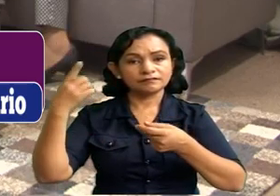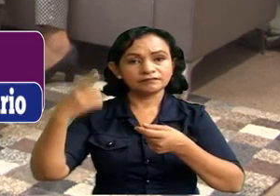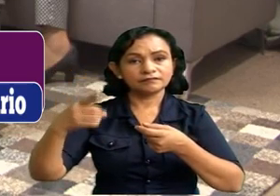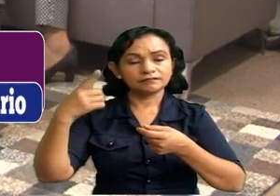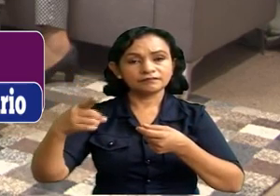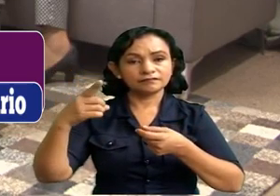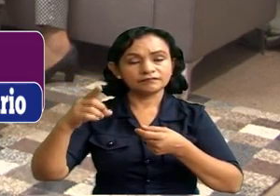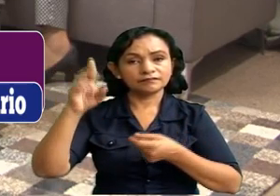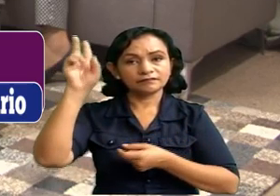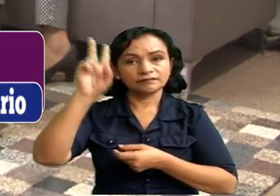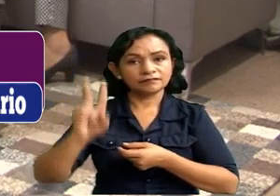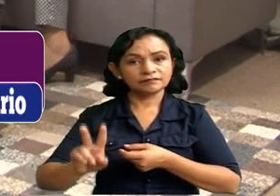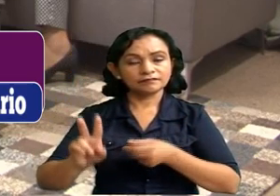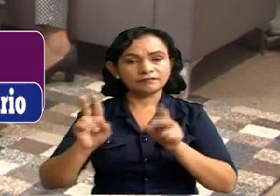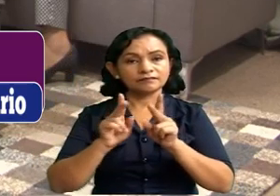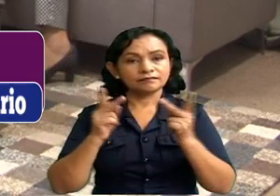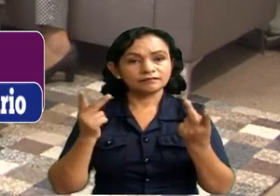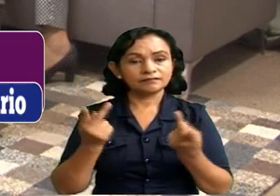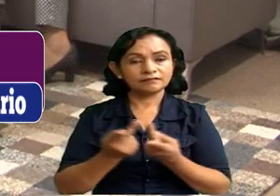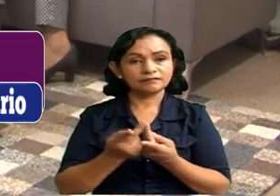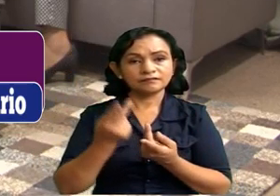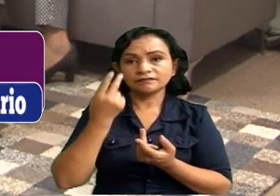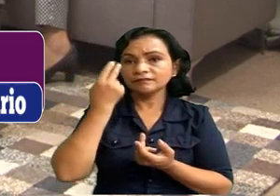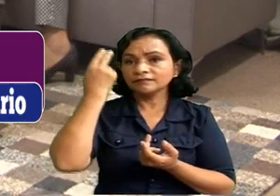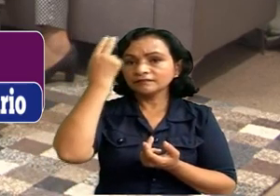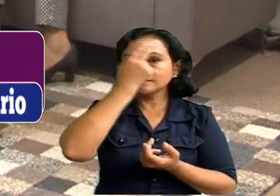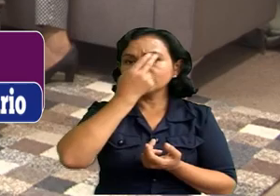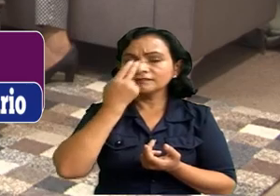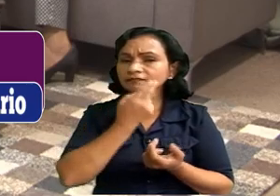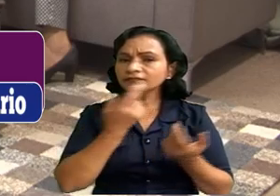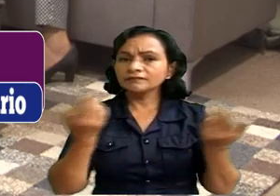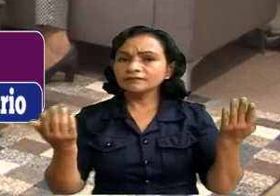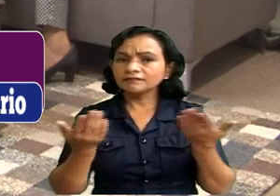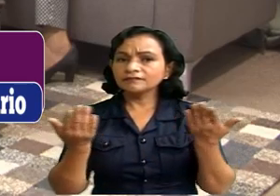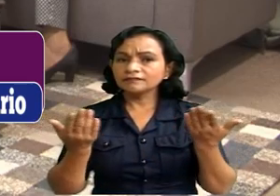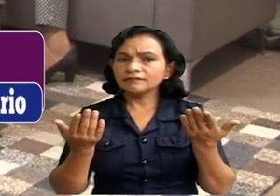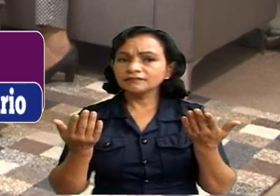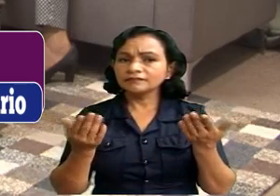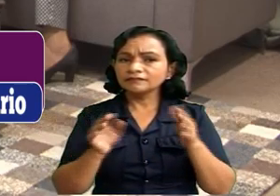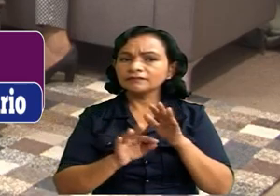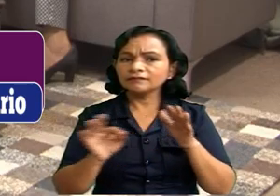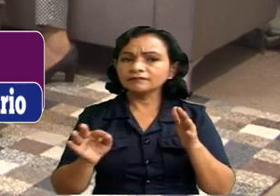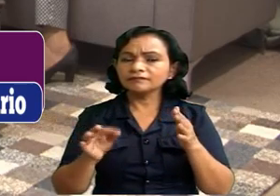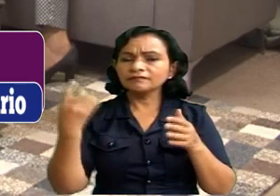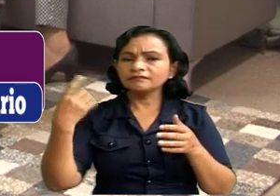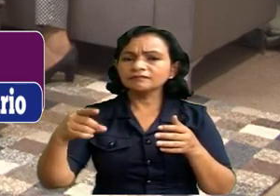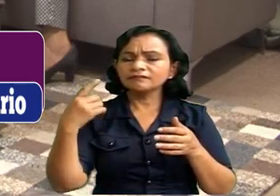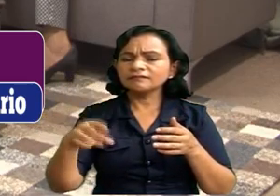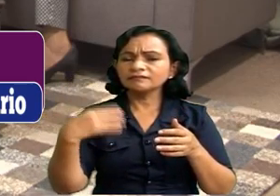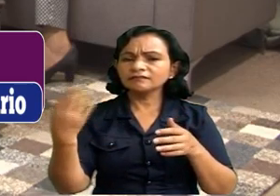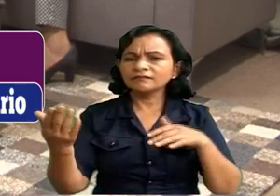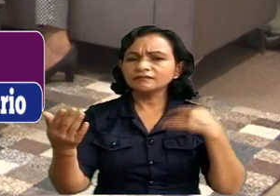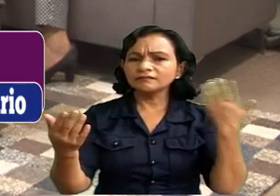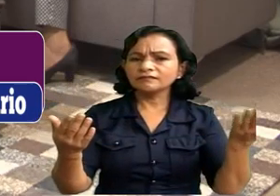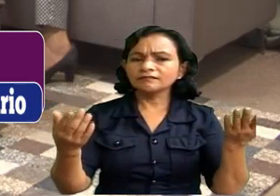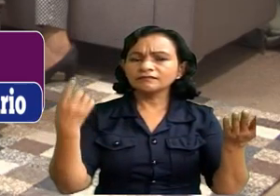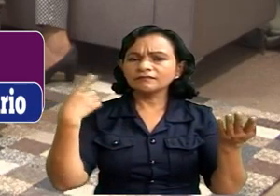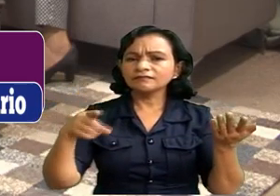de los venezolanos. Pero nosotros nos preguntamos, como él mismo decía, filosóficamente, ¿qué derechos? El derecho a